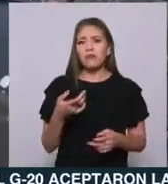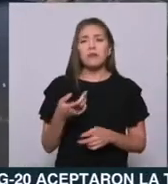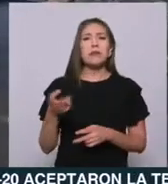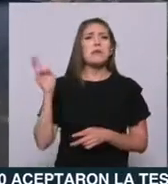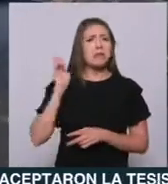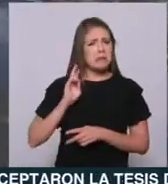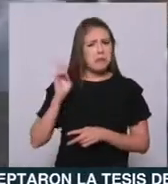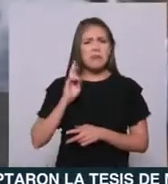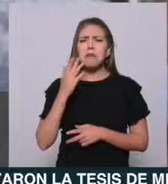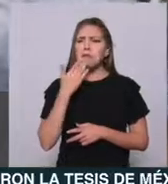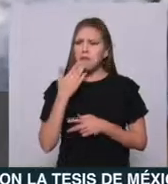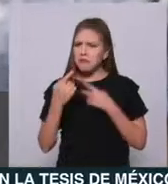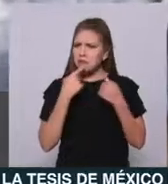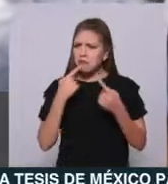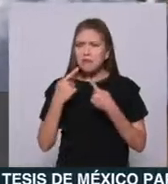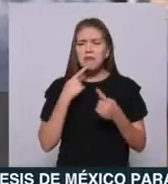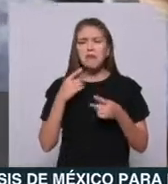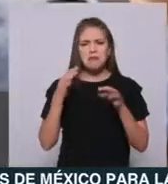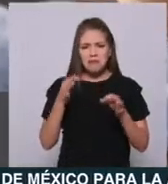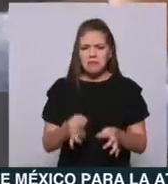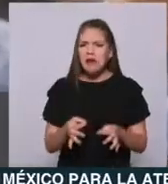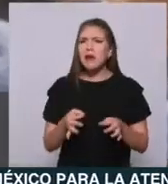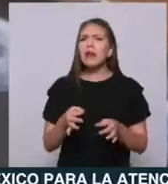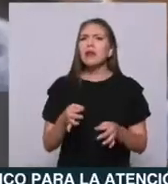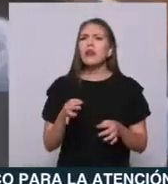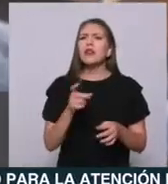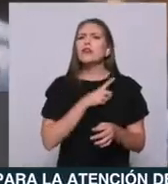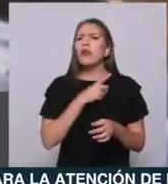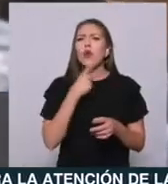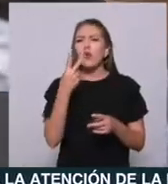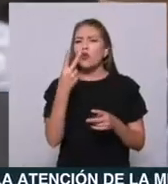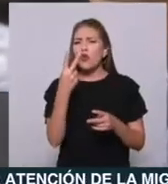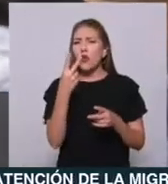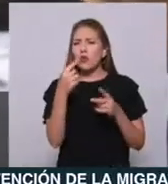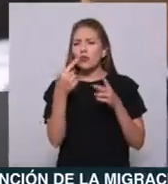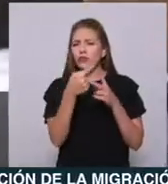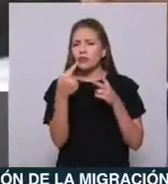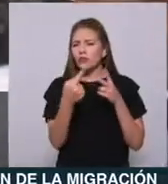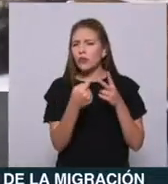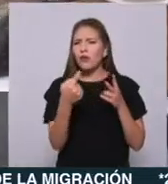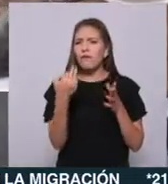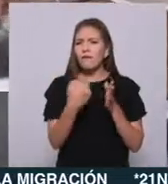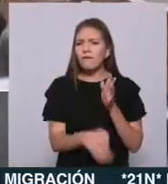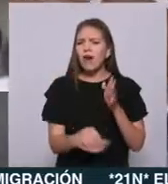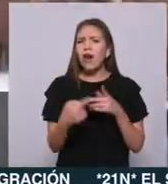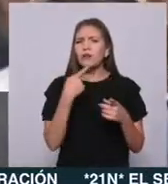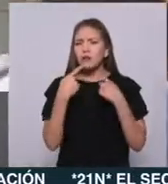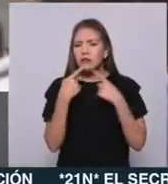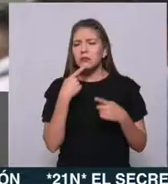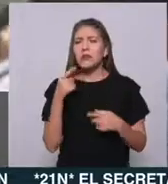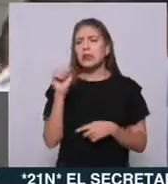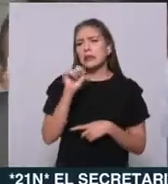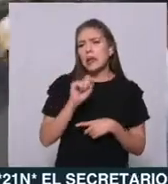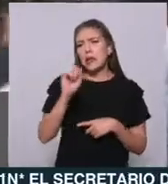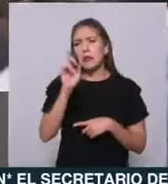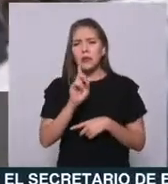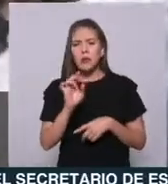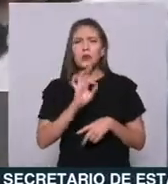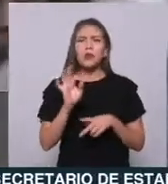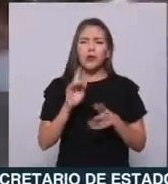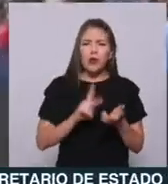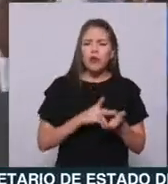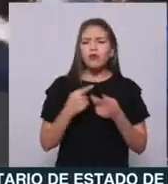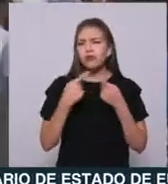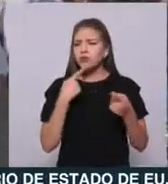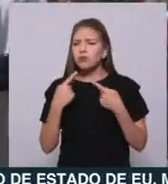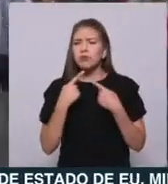muy bien, estaba bastante avanzada y solamente quedaban 2 puntos de negociación que esperábamos que entre el sábado y el domingo se pudieran superar.